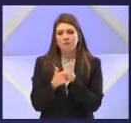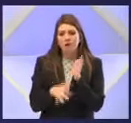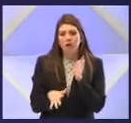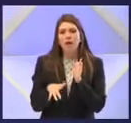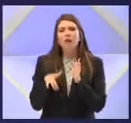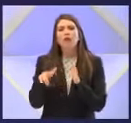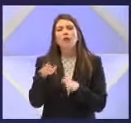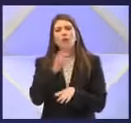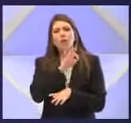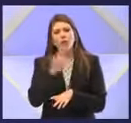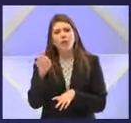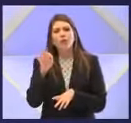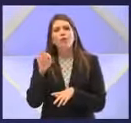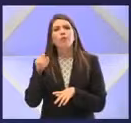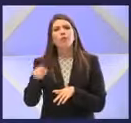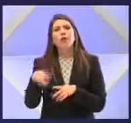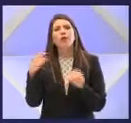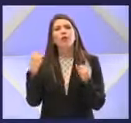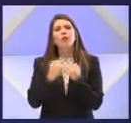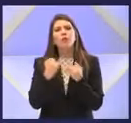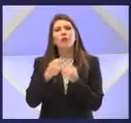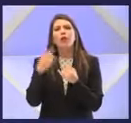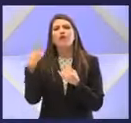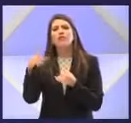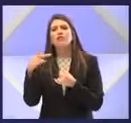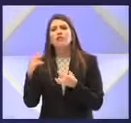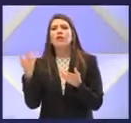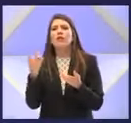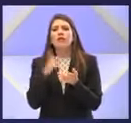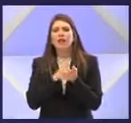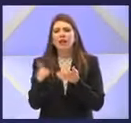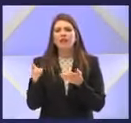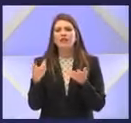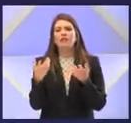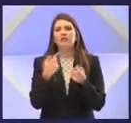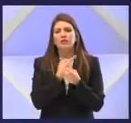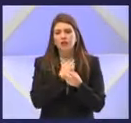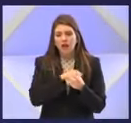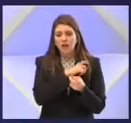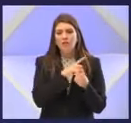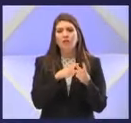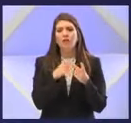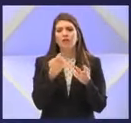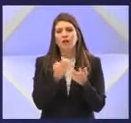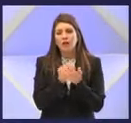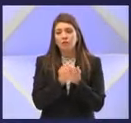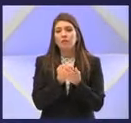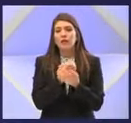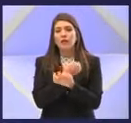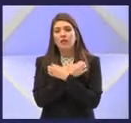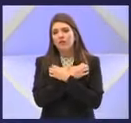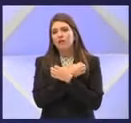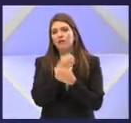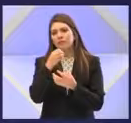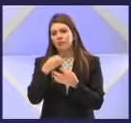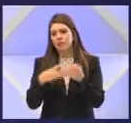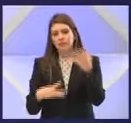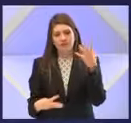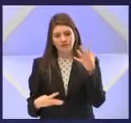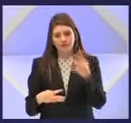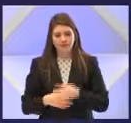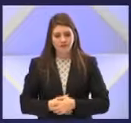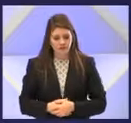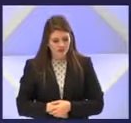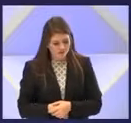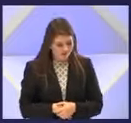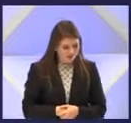acceder a otros derechos humanos ya lo dije salud educación economía etcétera y lo que no quisiéramos es